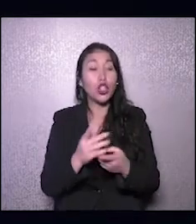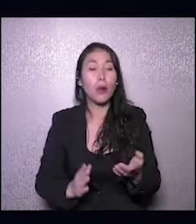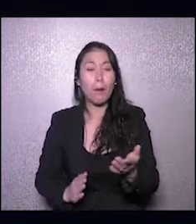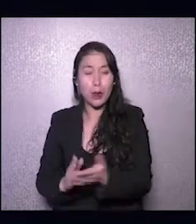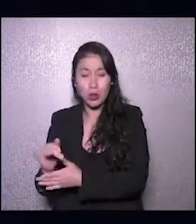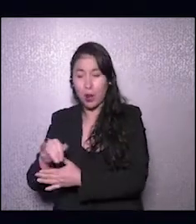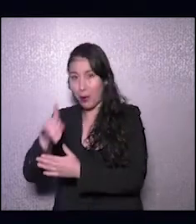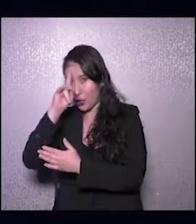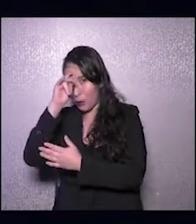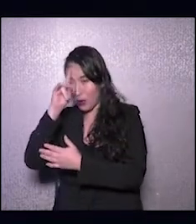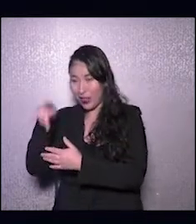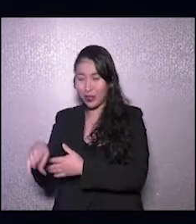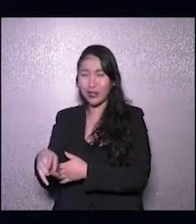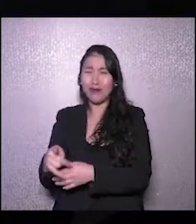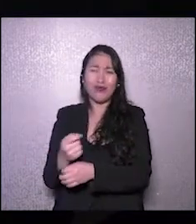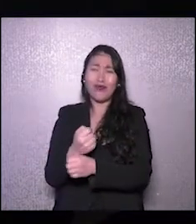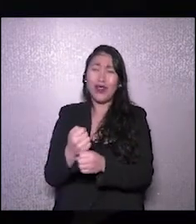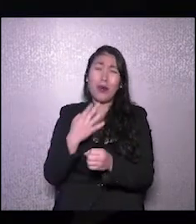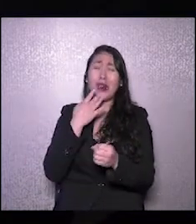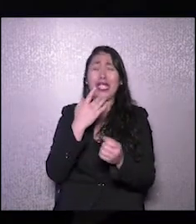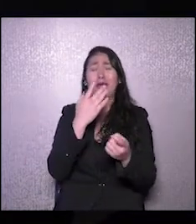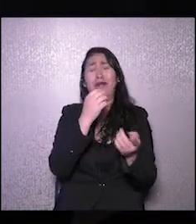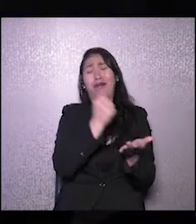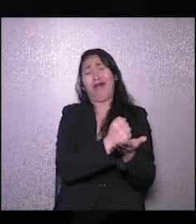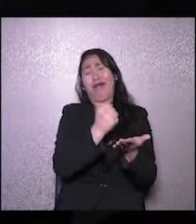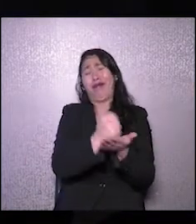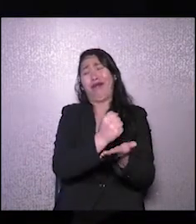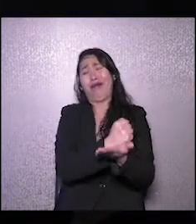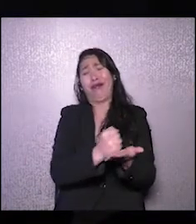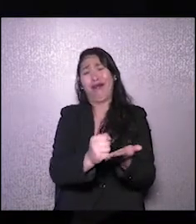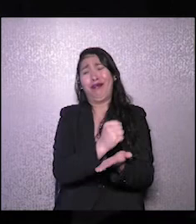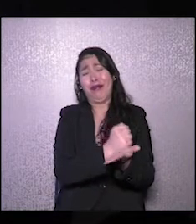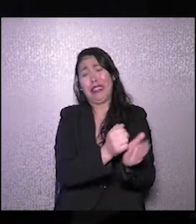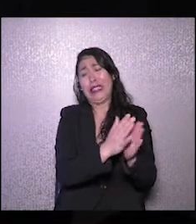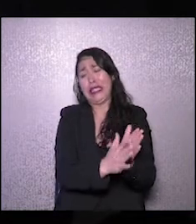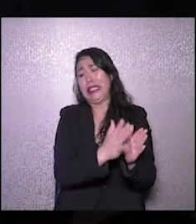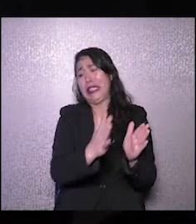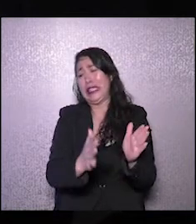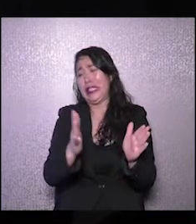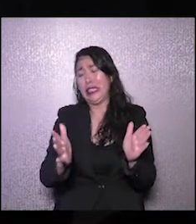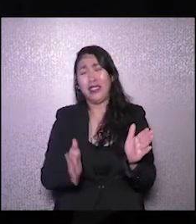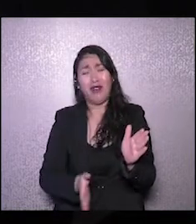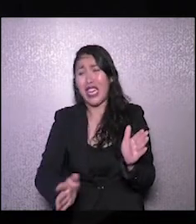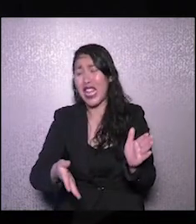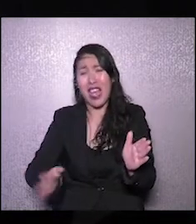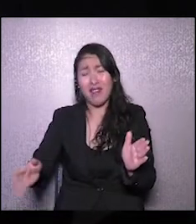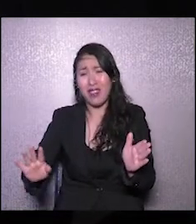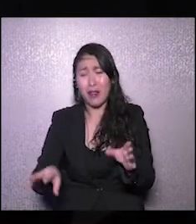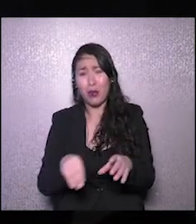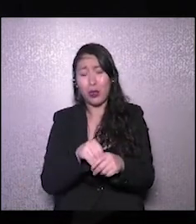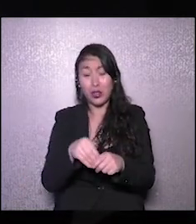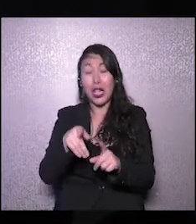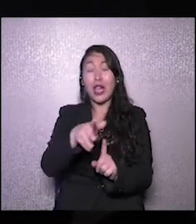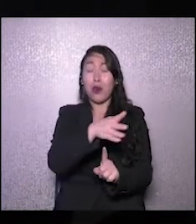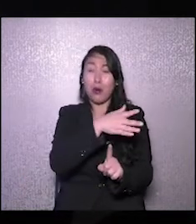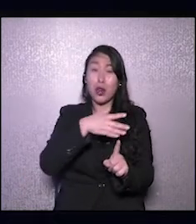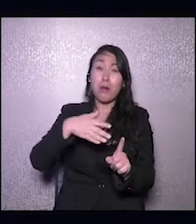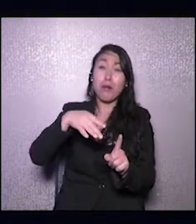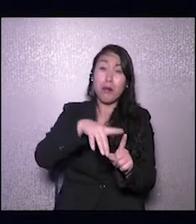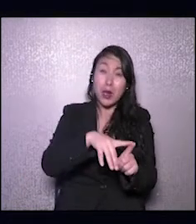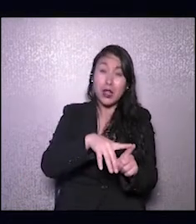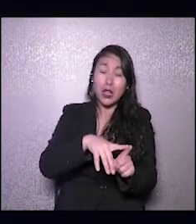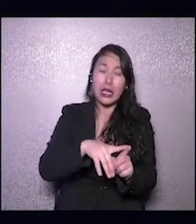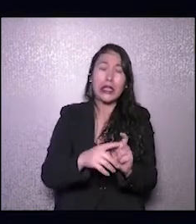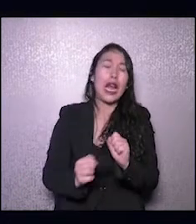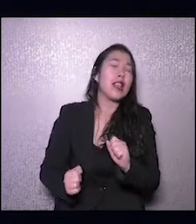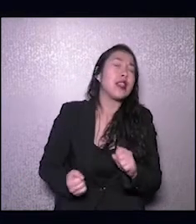es prácticamente imposible debido a la cantidad, al gigante número de variables involucradas. Es un ambiente de extremo